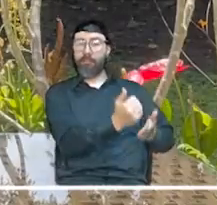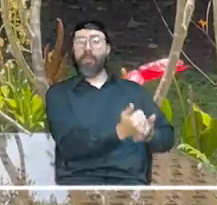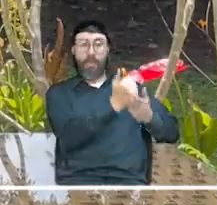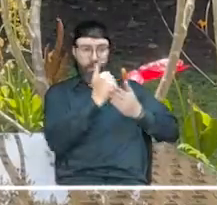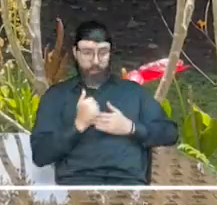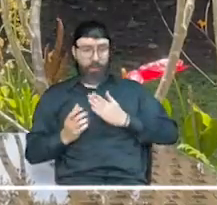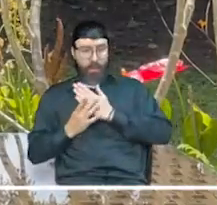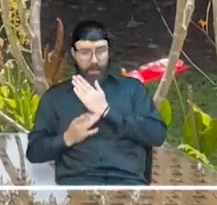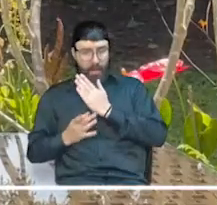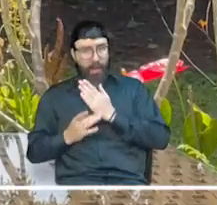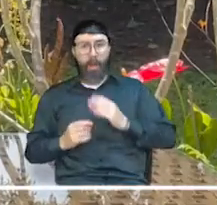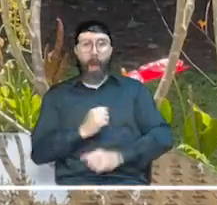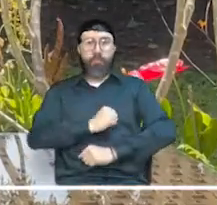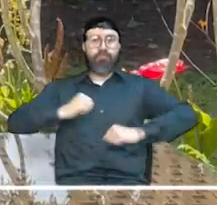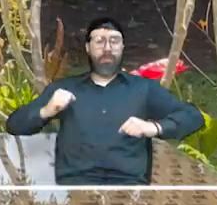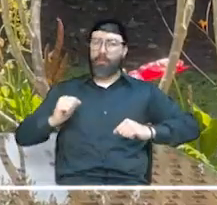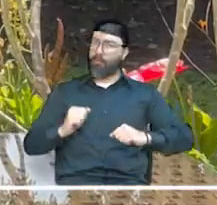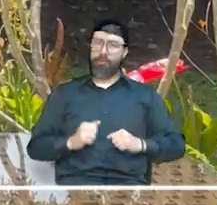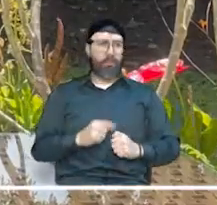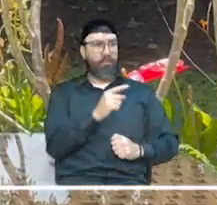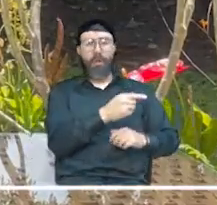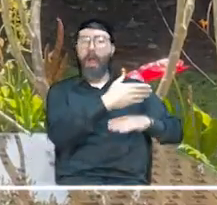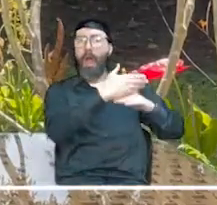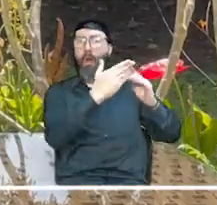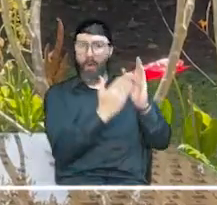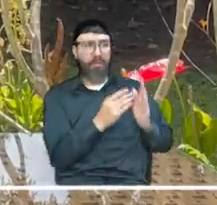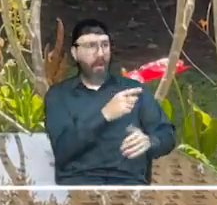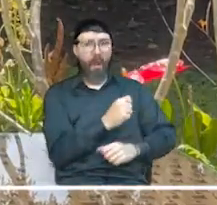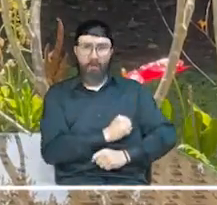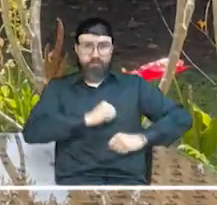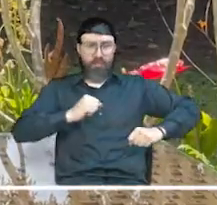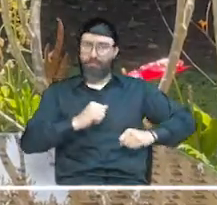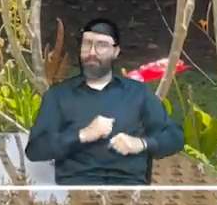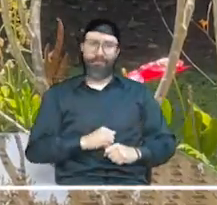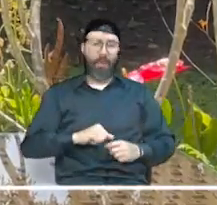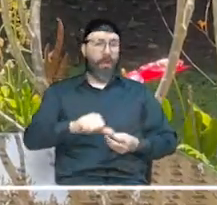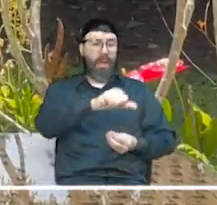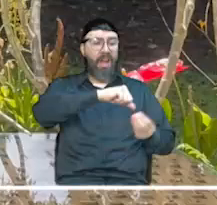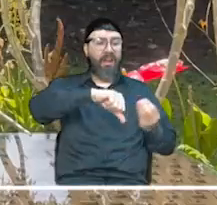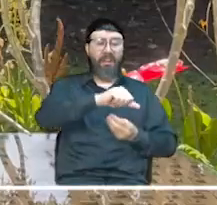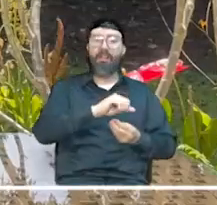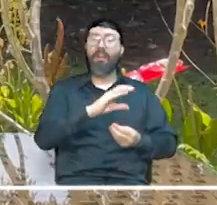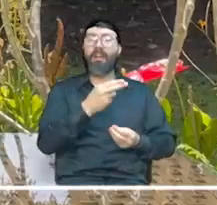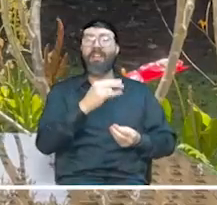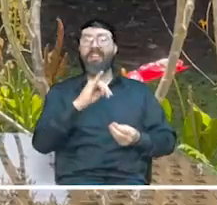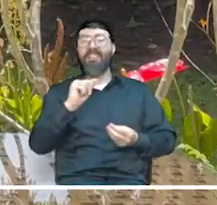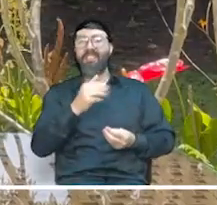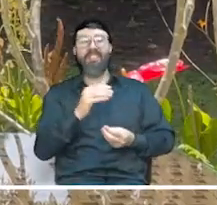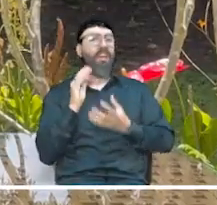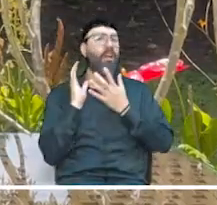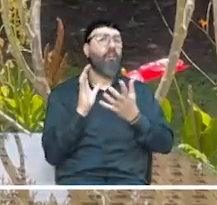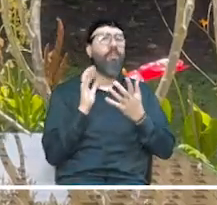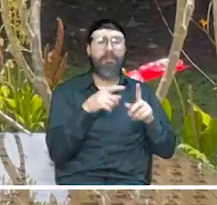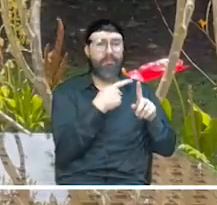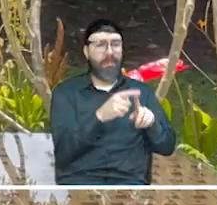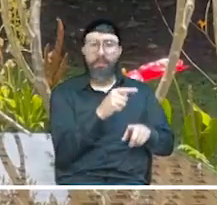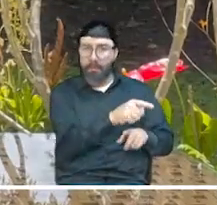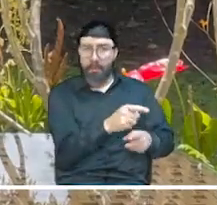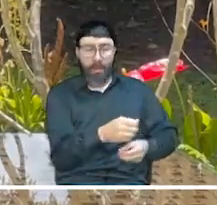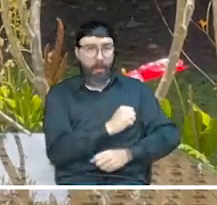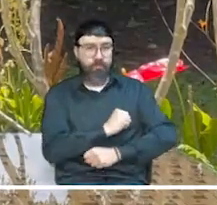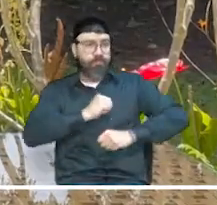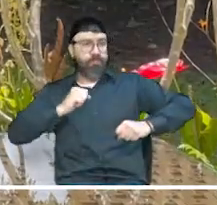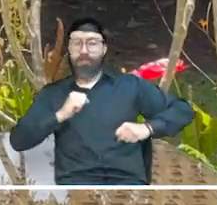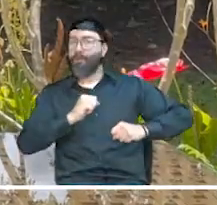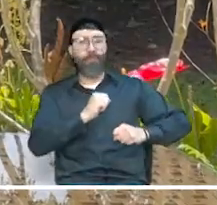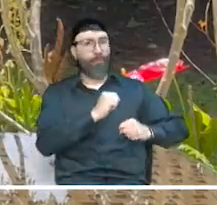es falso. Comer aguacate no te va a engordar. Comer aceite de oliva, de linaza, de chía, de coco, para nada. Todo lo contrario,